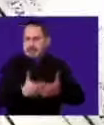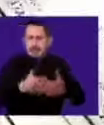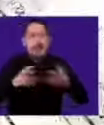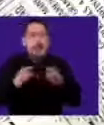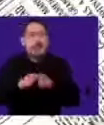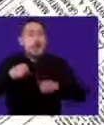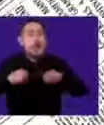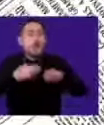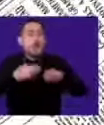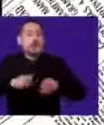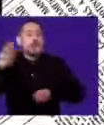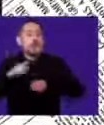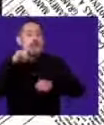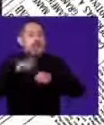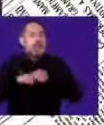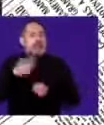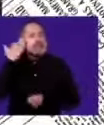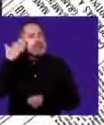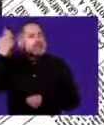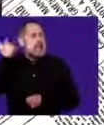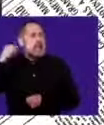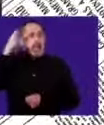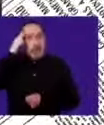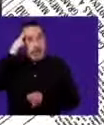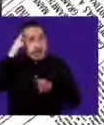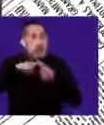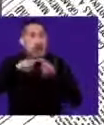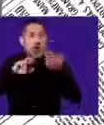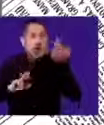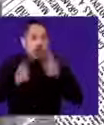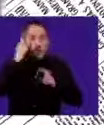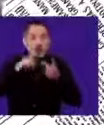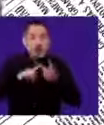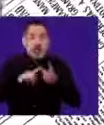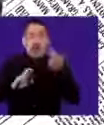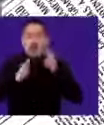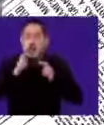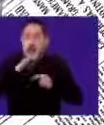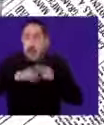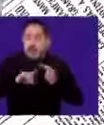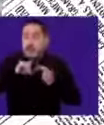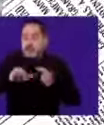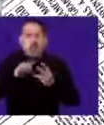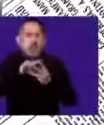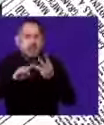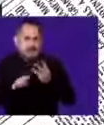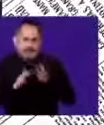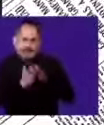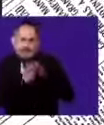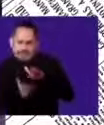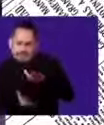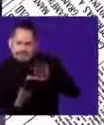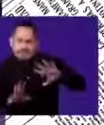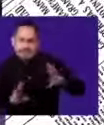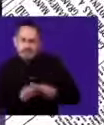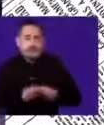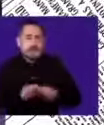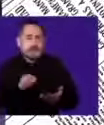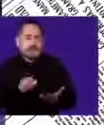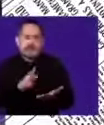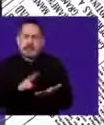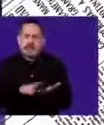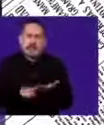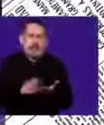de la Administración de Justicia Federal durante el final del Porfiriato, la Revolución y la Postrevolución. Esta muestra